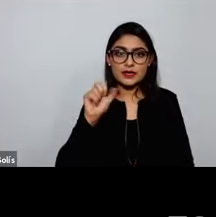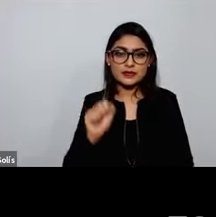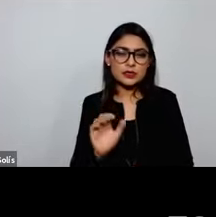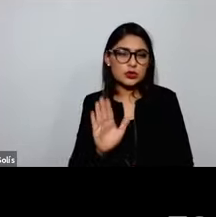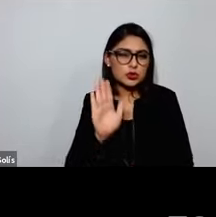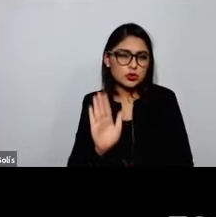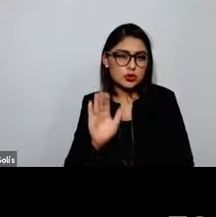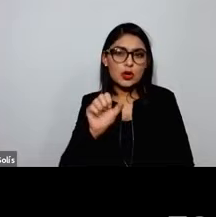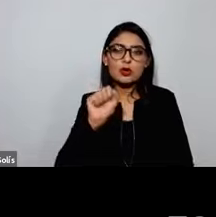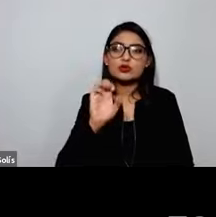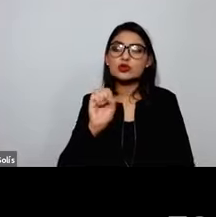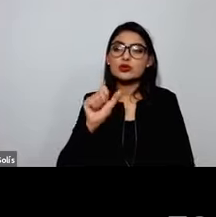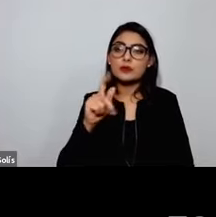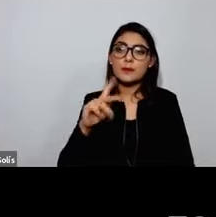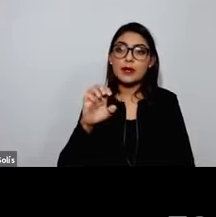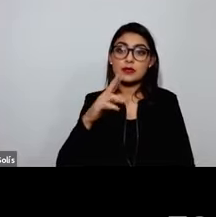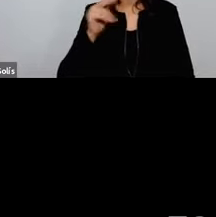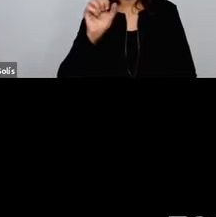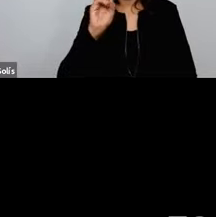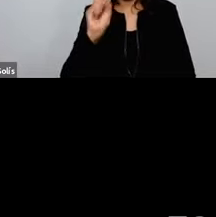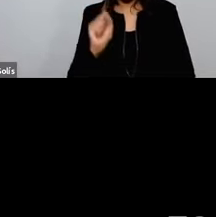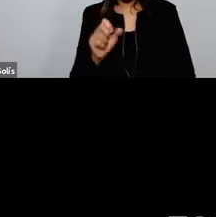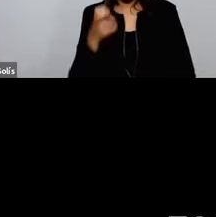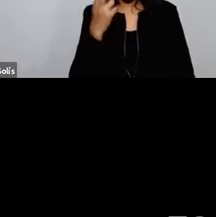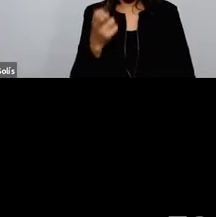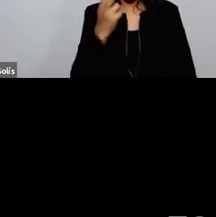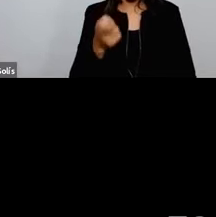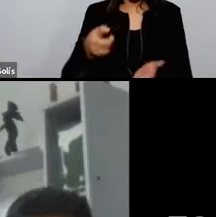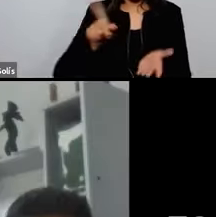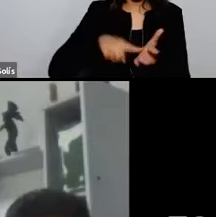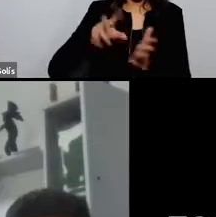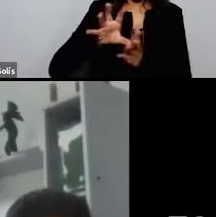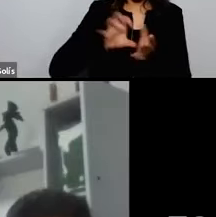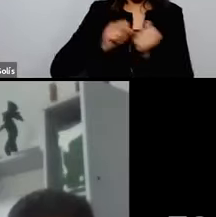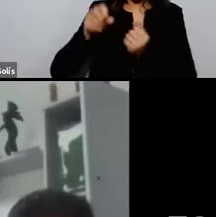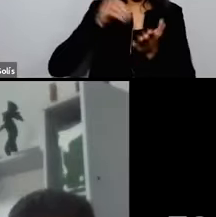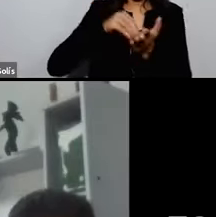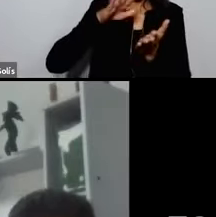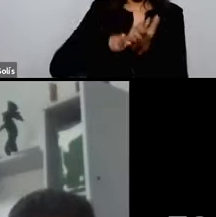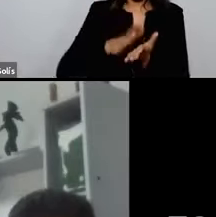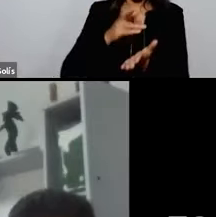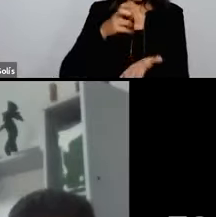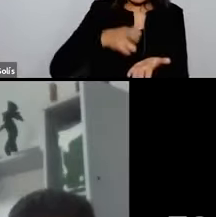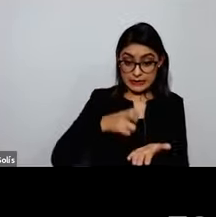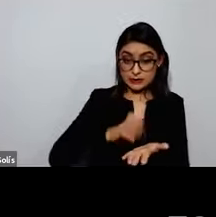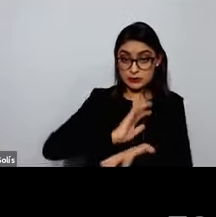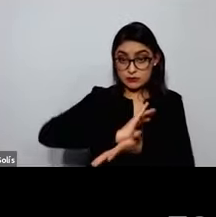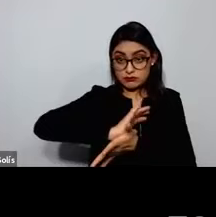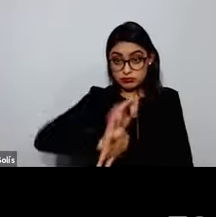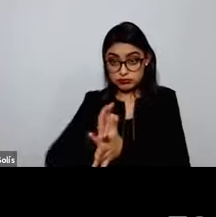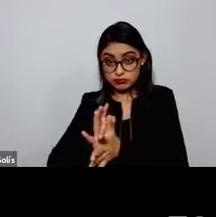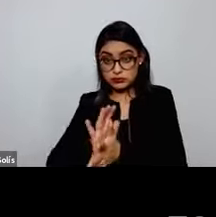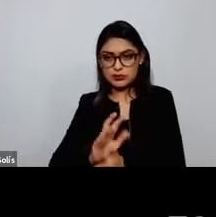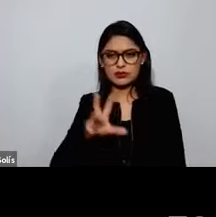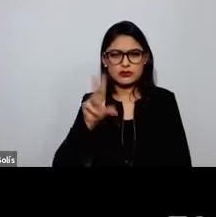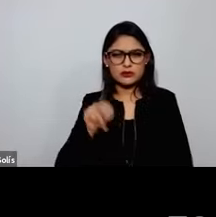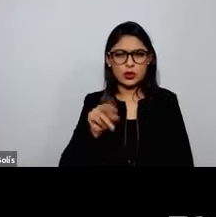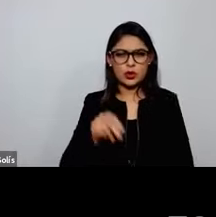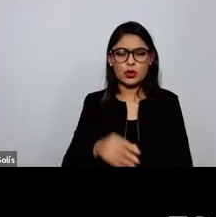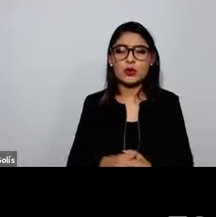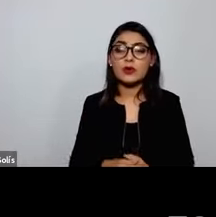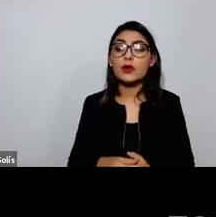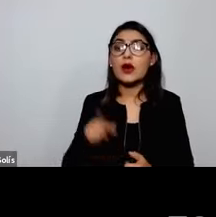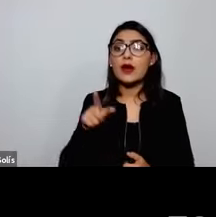deben estar contenidas en la Constitución, en los tratados, y nos da ciertas características de estas categorías. Nos dice que una vez que